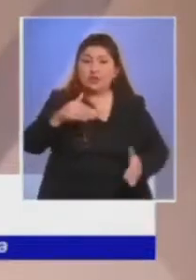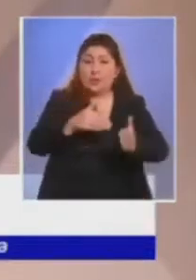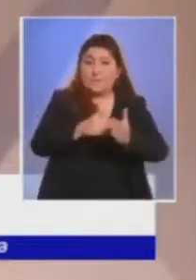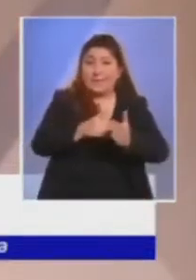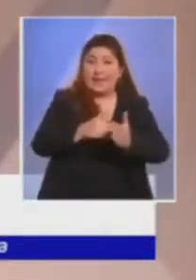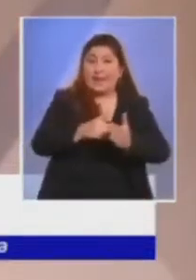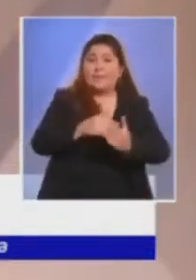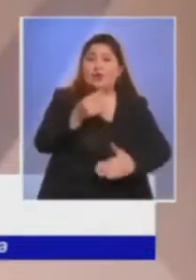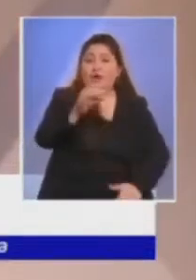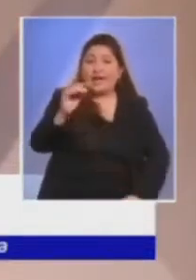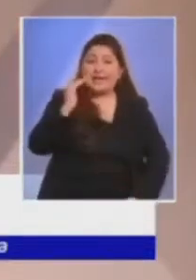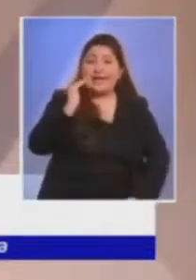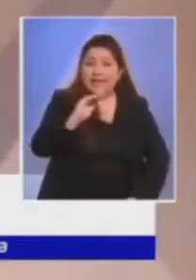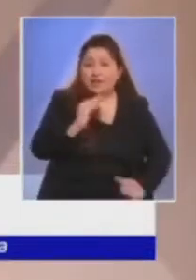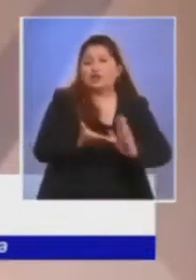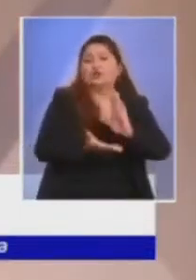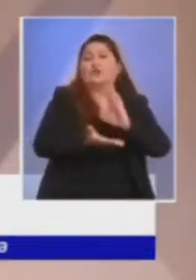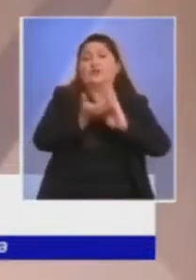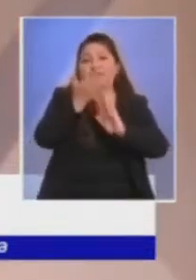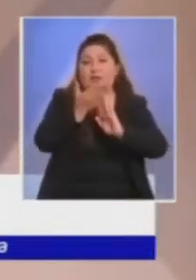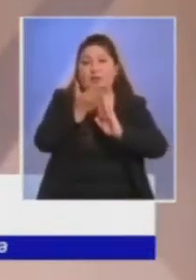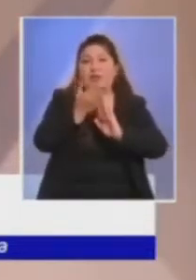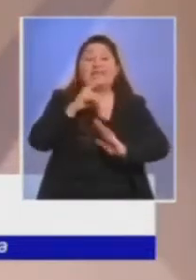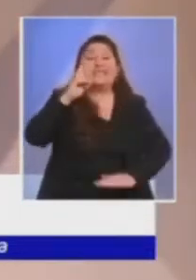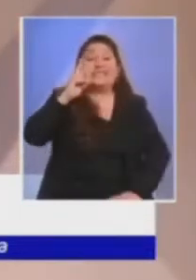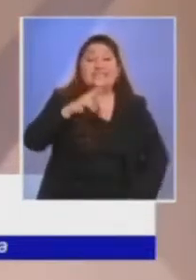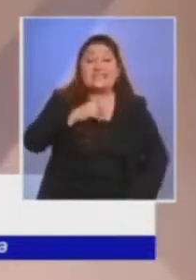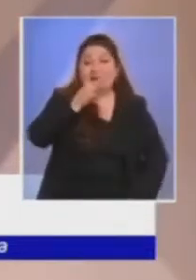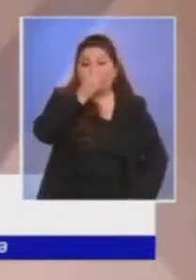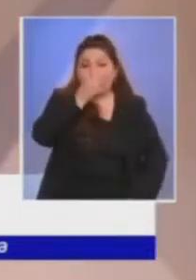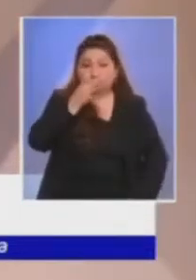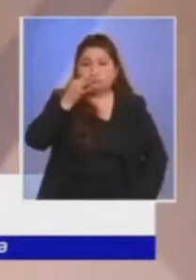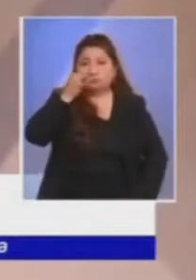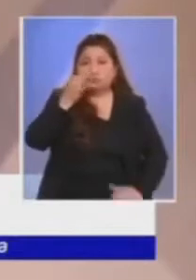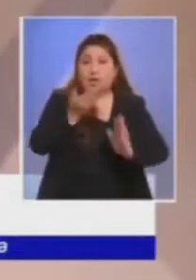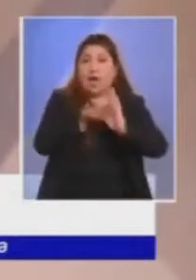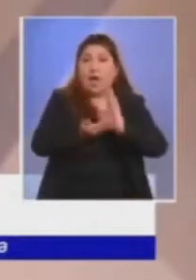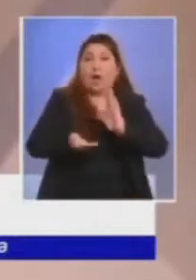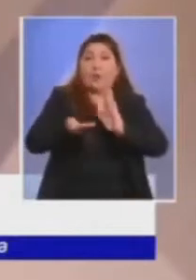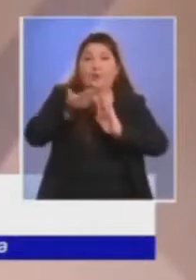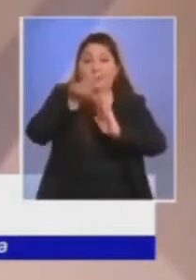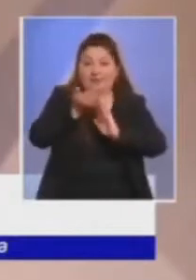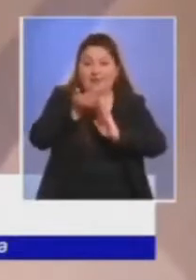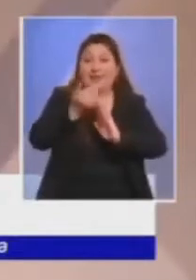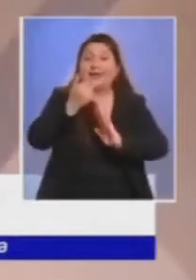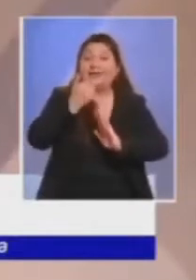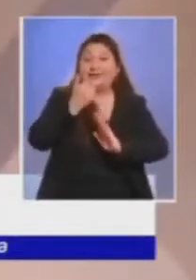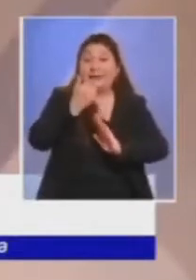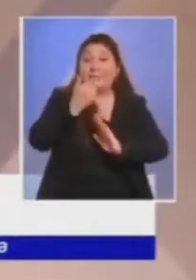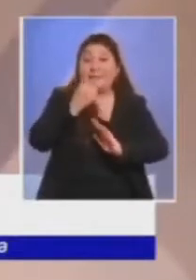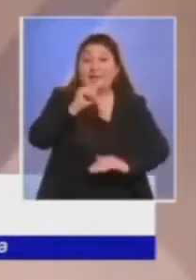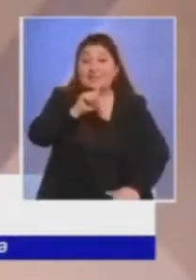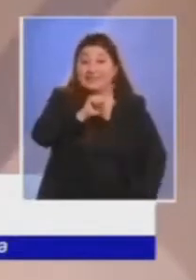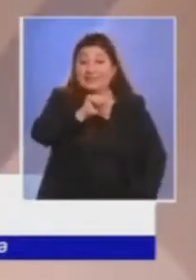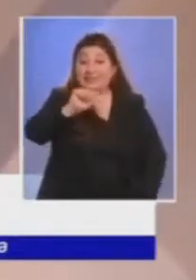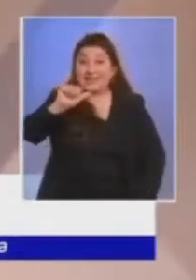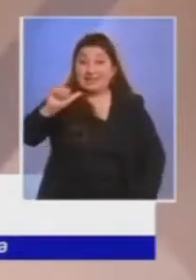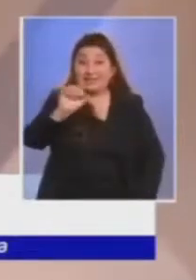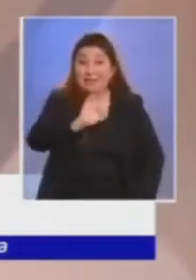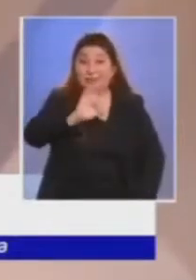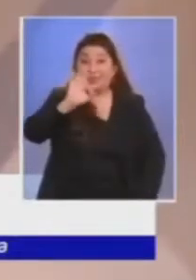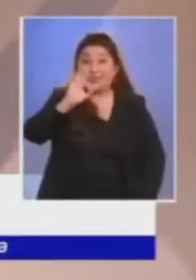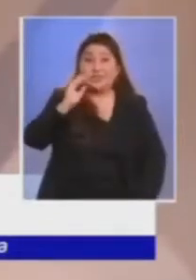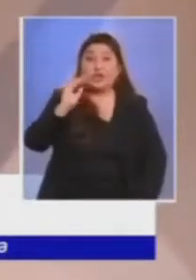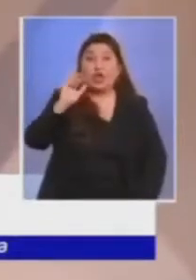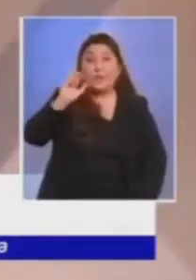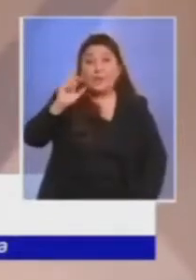calidad. Segundo, invitar a privados sin fines de lucro a aumentar la cobertura. Y tercero, el 76% de los padres que no mandan